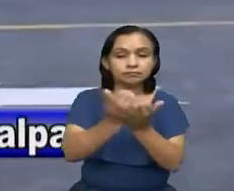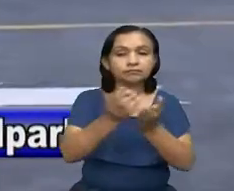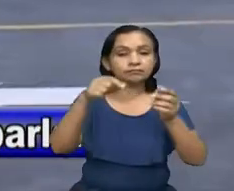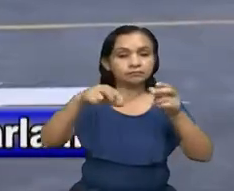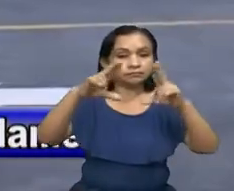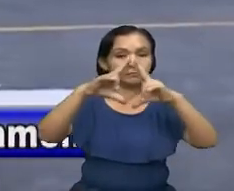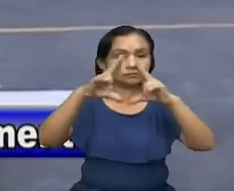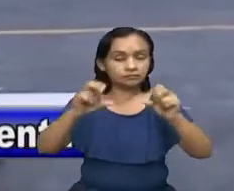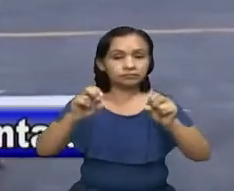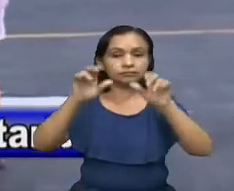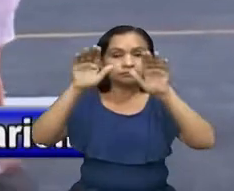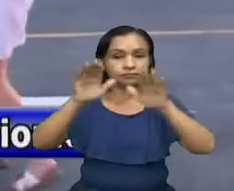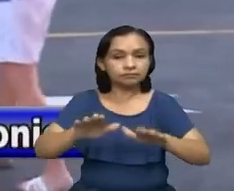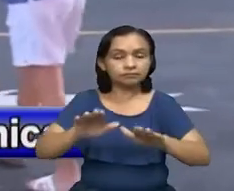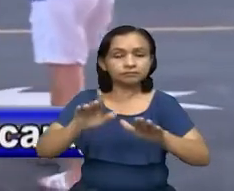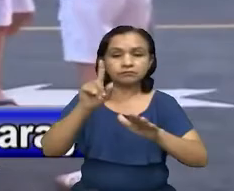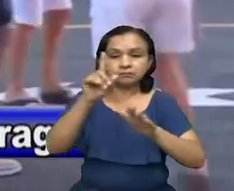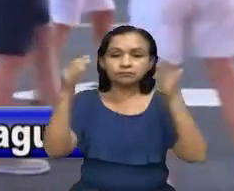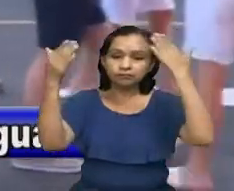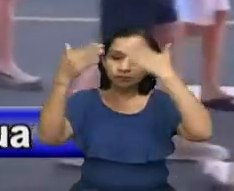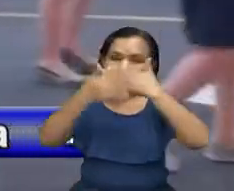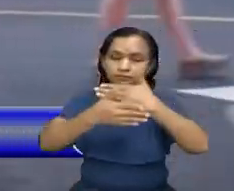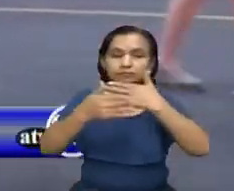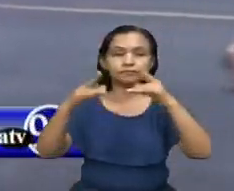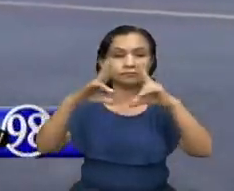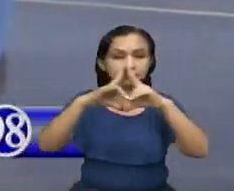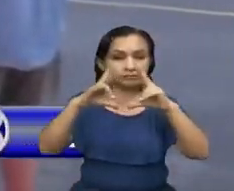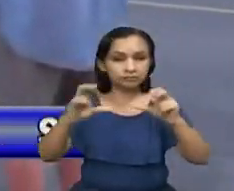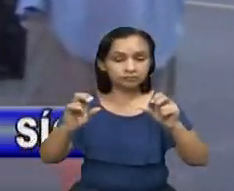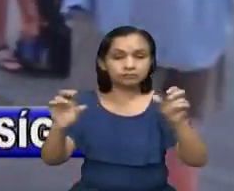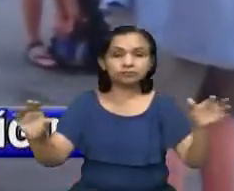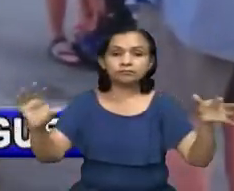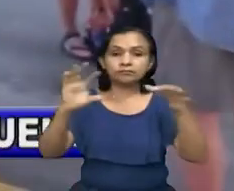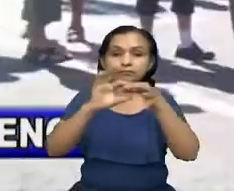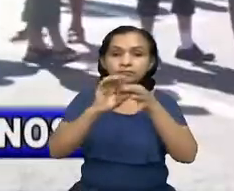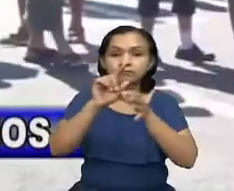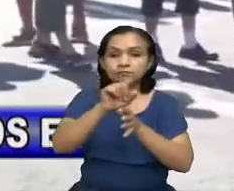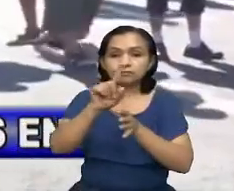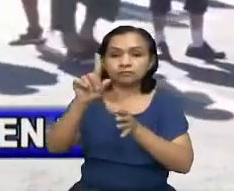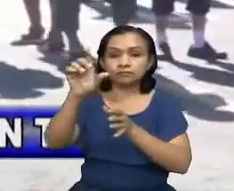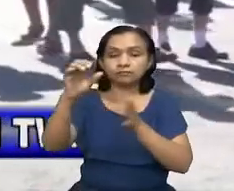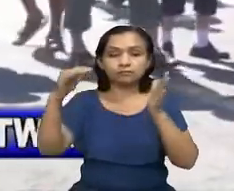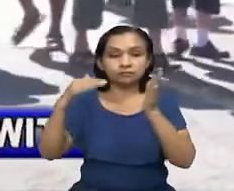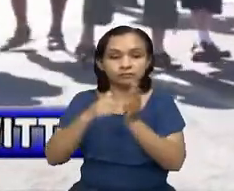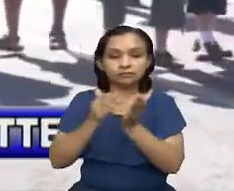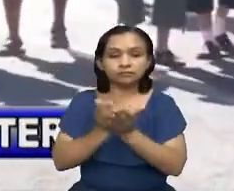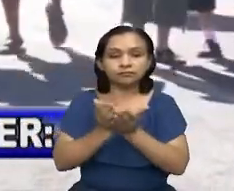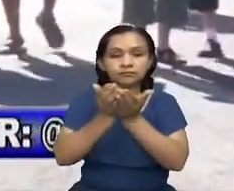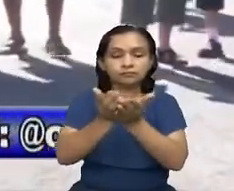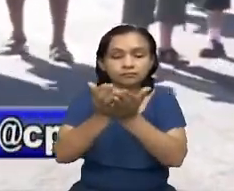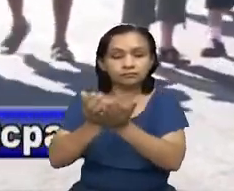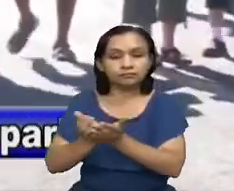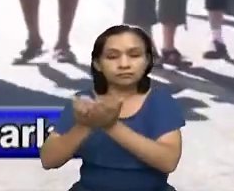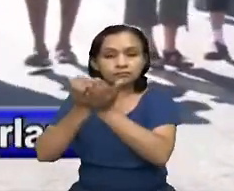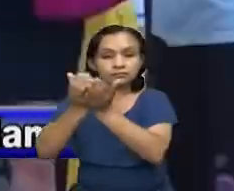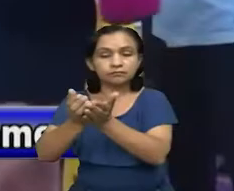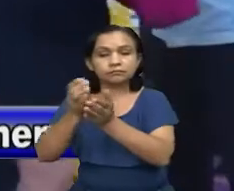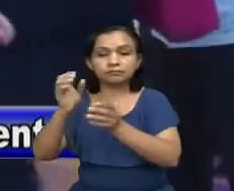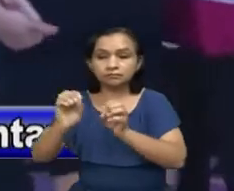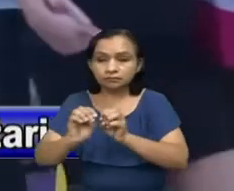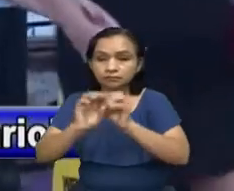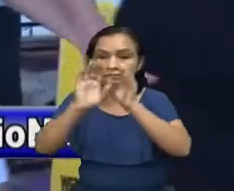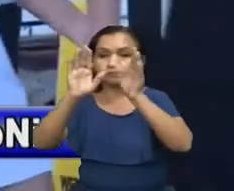y pernoctan al menos una noche. A esto se suman alrededor de 110 mil cruceristas y excursionistas